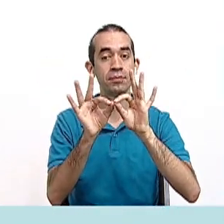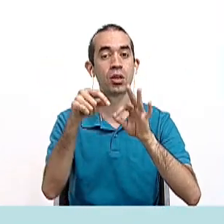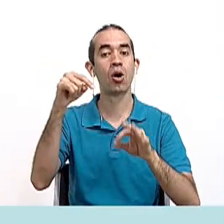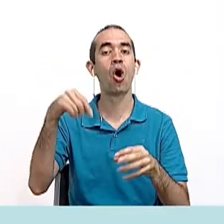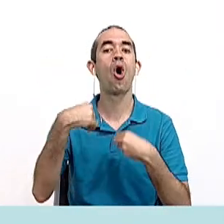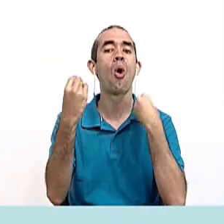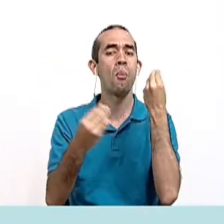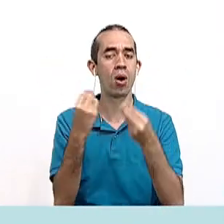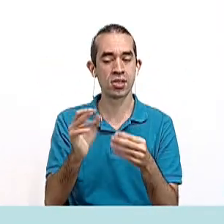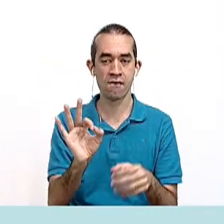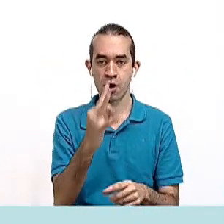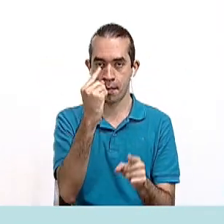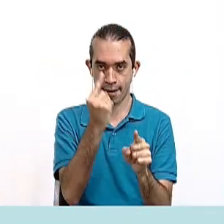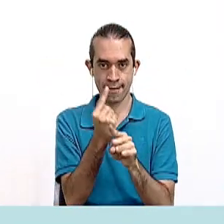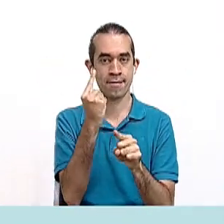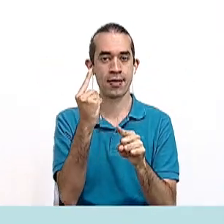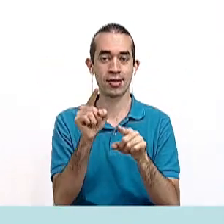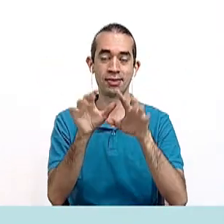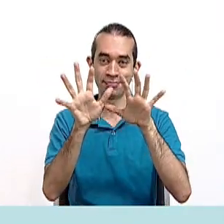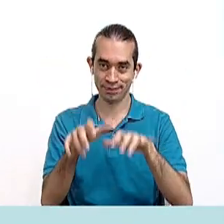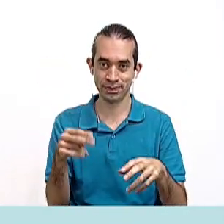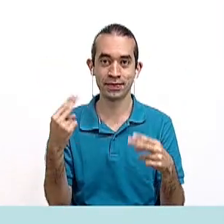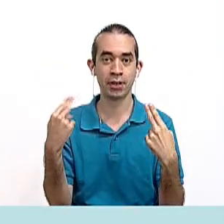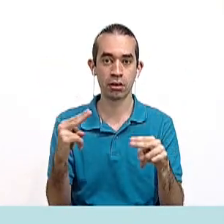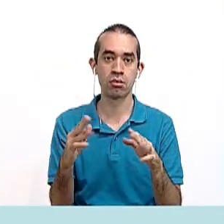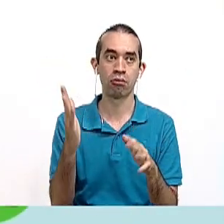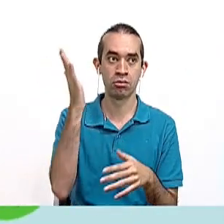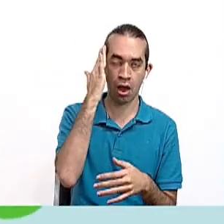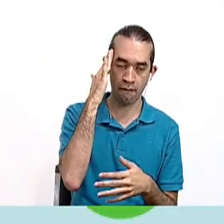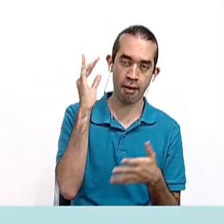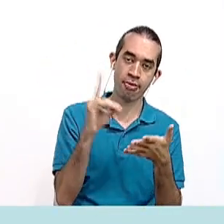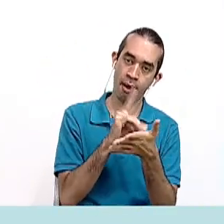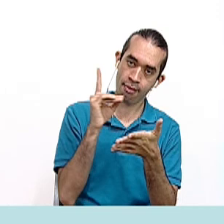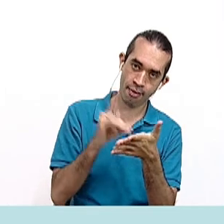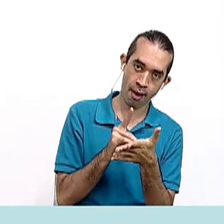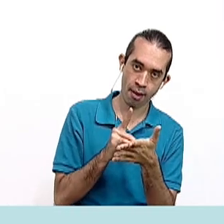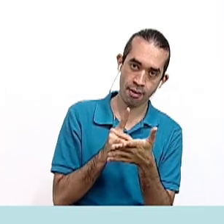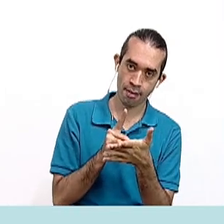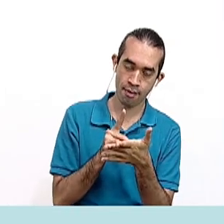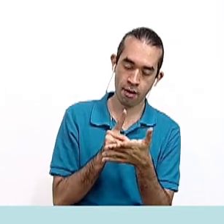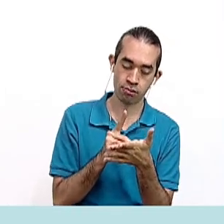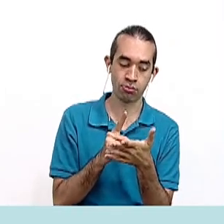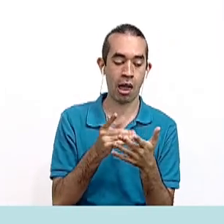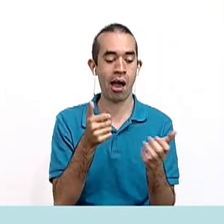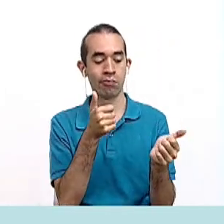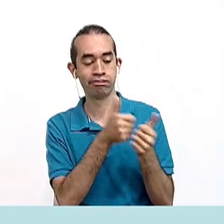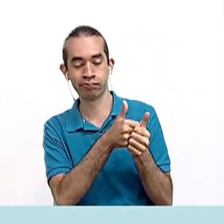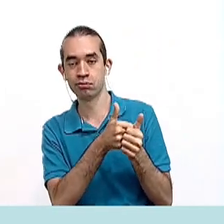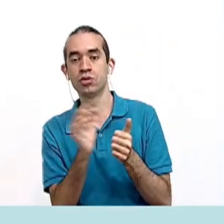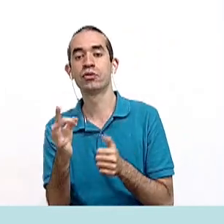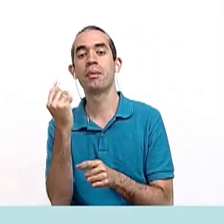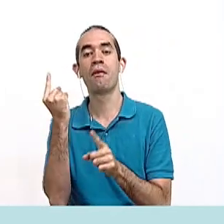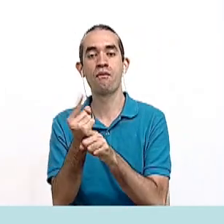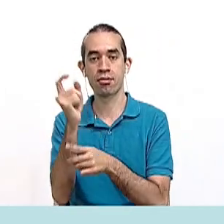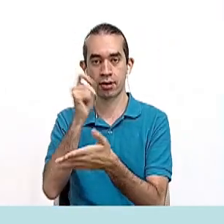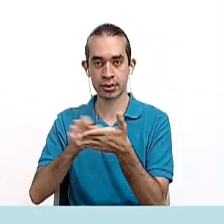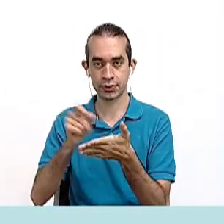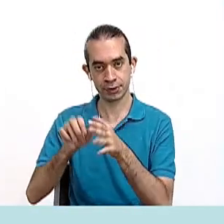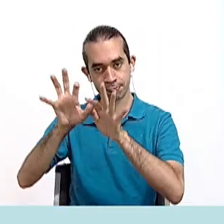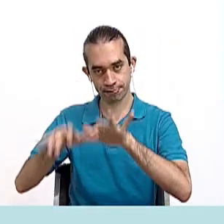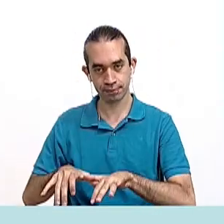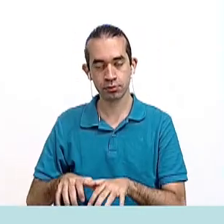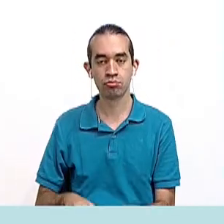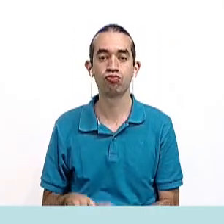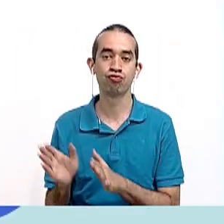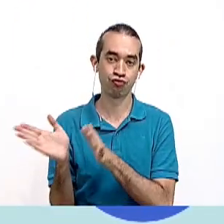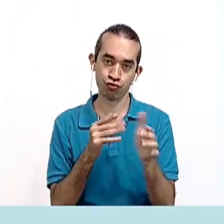elaborarla apropiadamente. Tomar el uso del diccionario y escribirlo apropiadamente. ¿Sí? ¿Cómo nos sentimos?